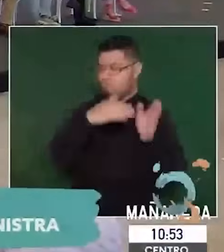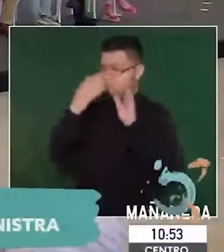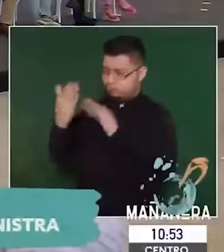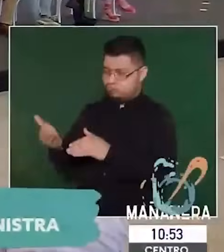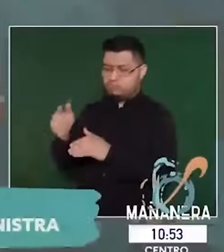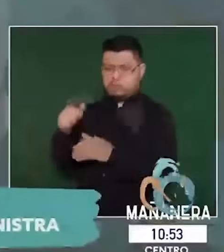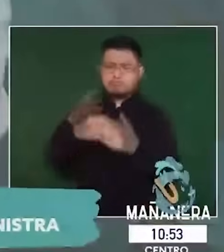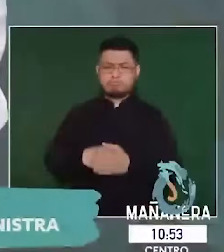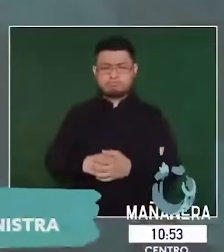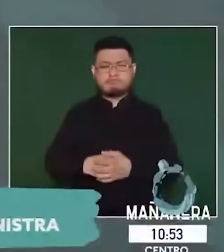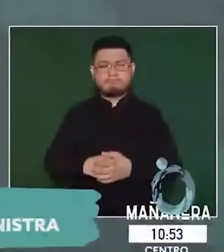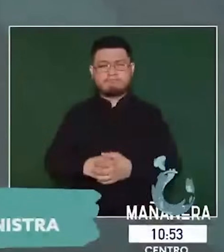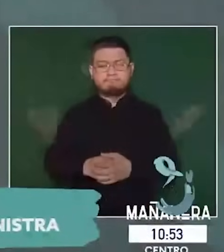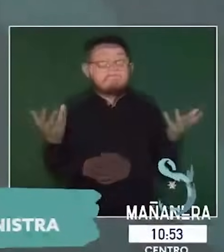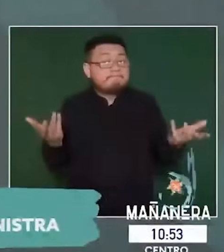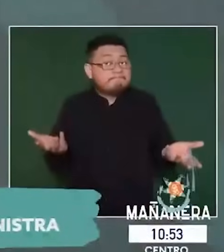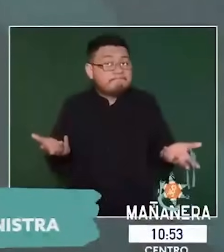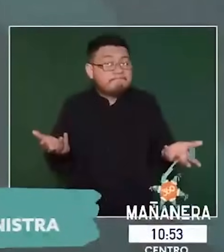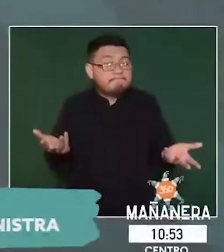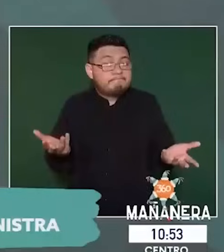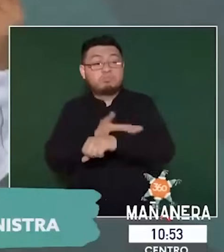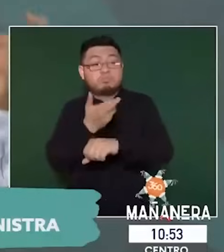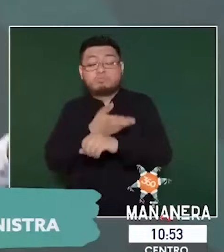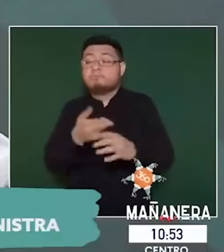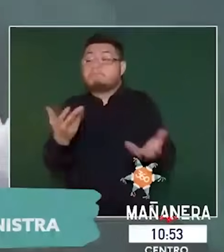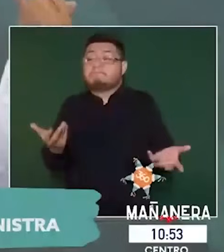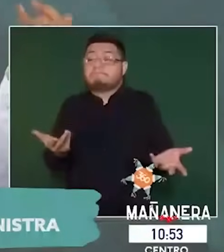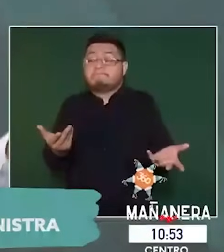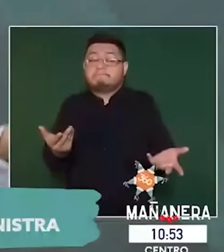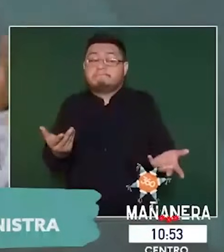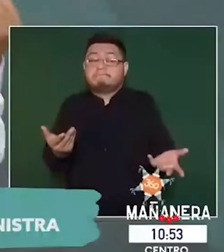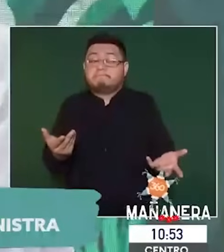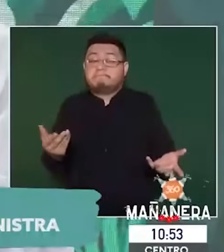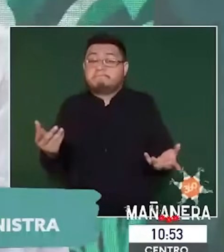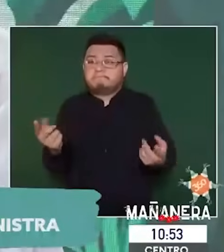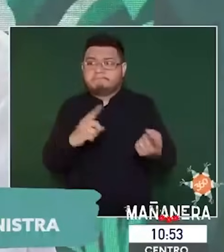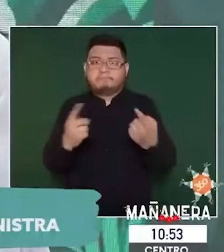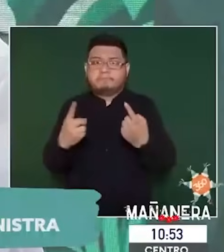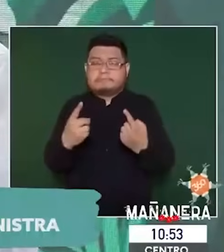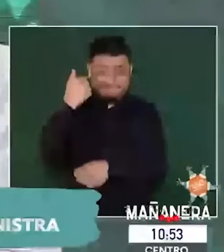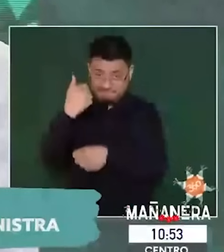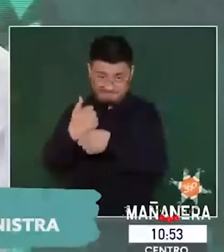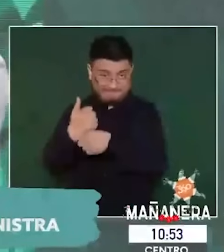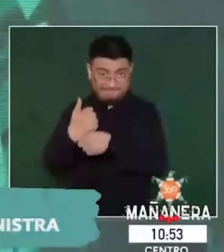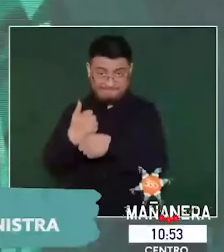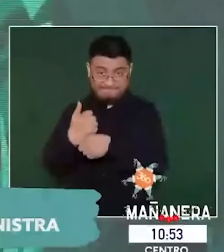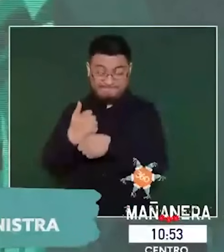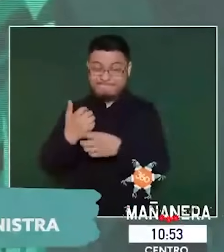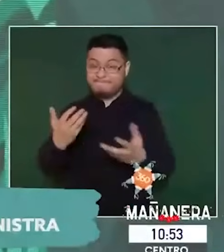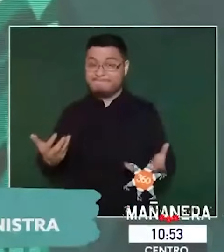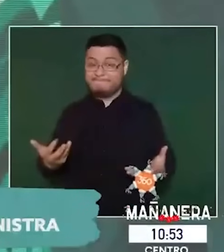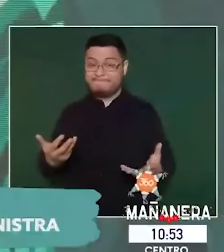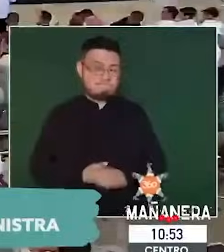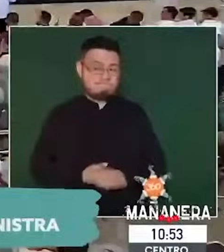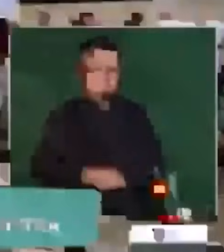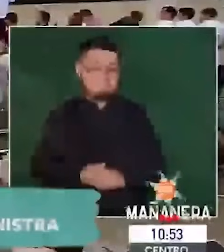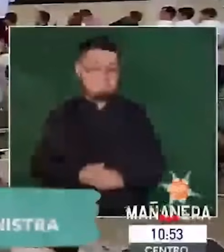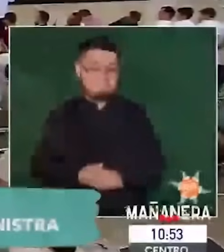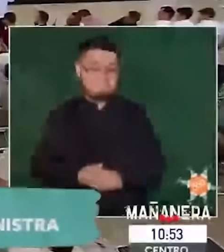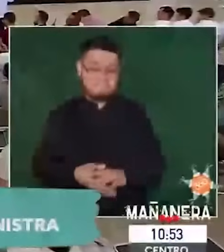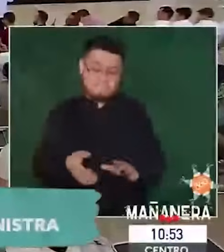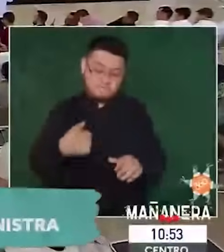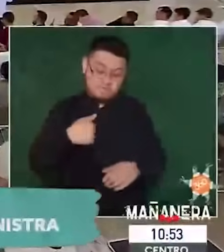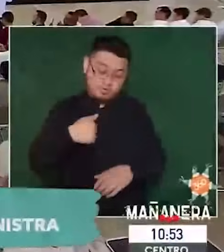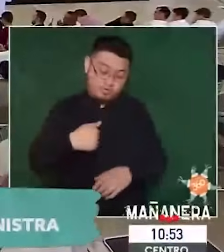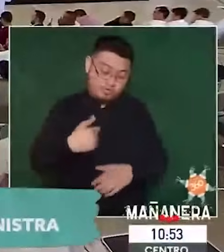ustedes, y les dije, pues, ¿qué vamos a hacer? Ayúdenme. Estamos hablando de 15 años asegurados de trabajo. Yo